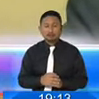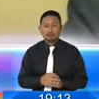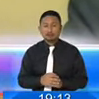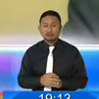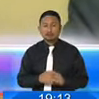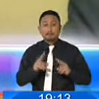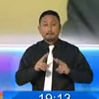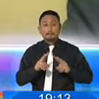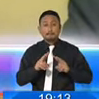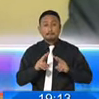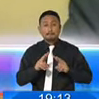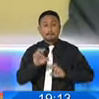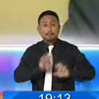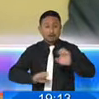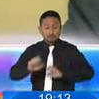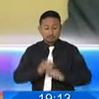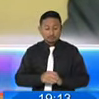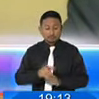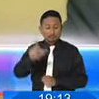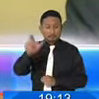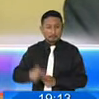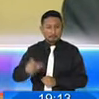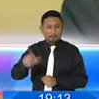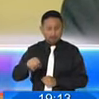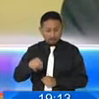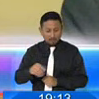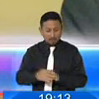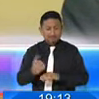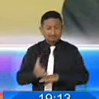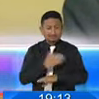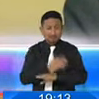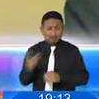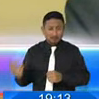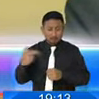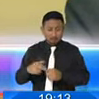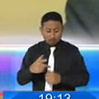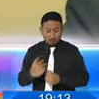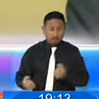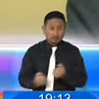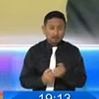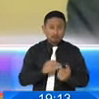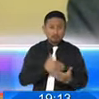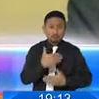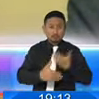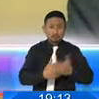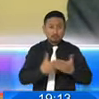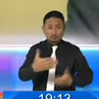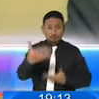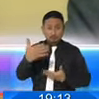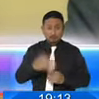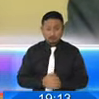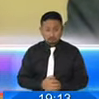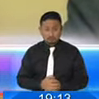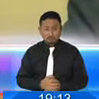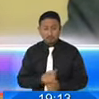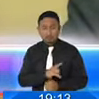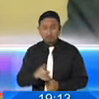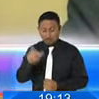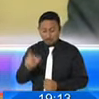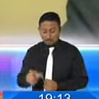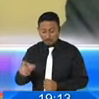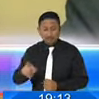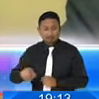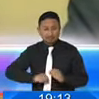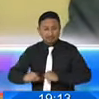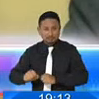y separación de actores que no fueron parte ni aportan al proceso político y que con su presencia y